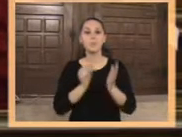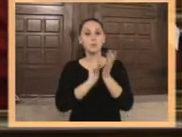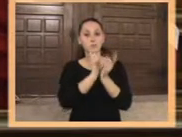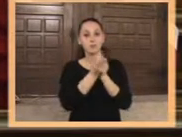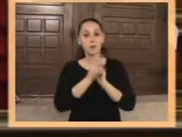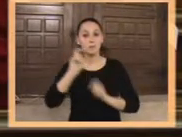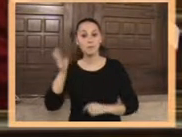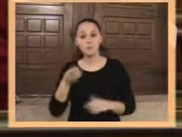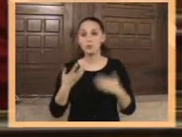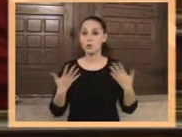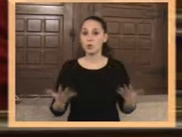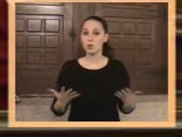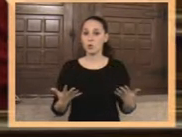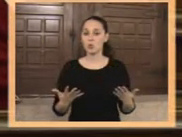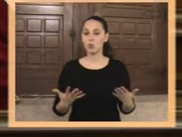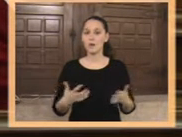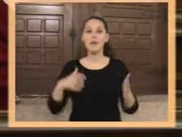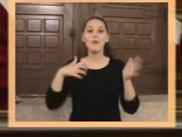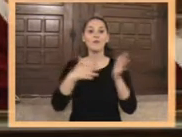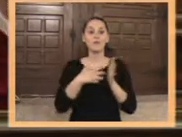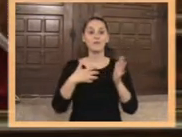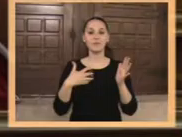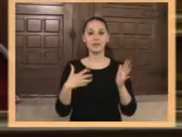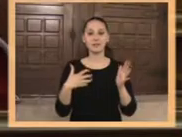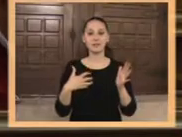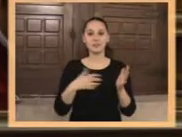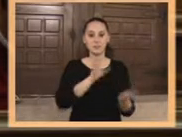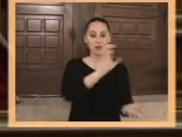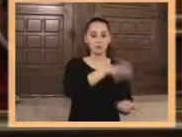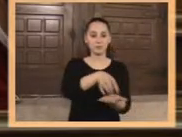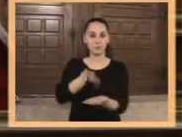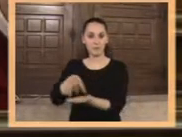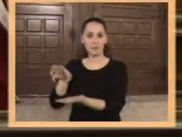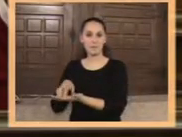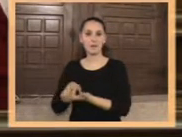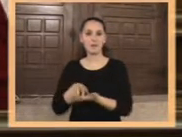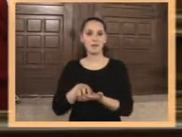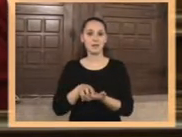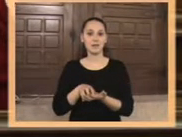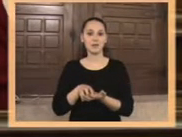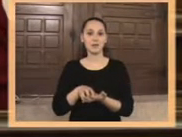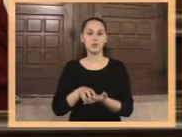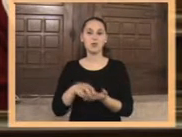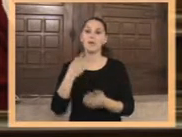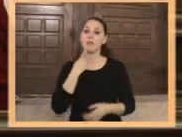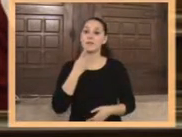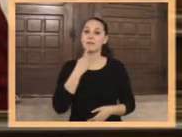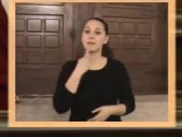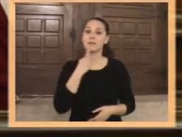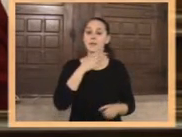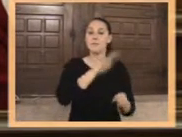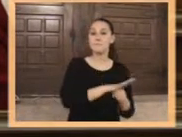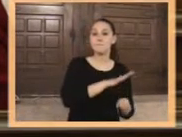del mercadillo. Y entonces, propone para todos los martes y todos los viernes del año no coincidentes